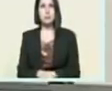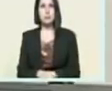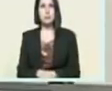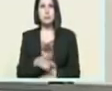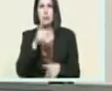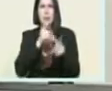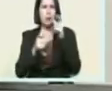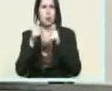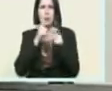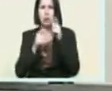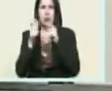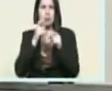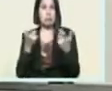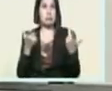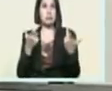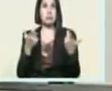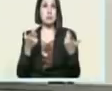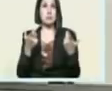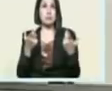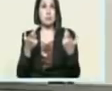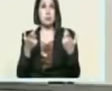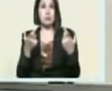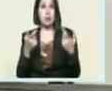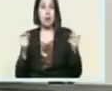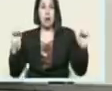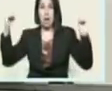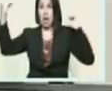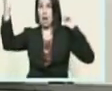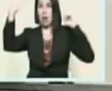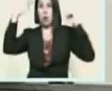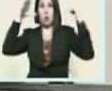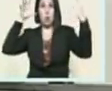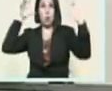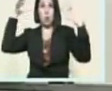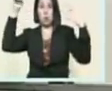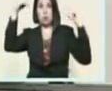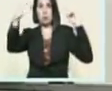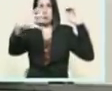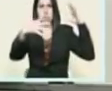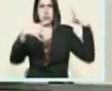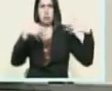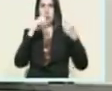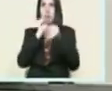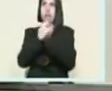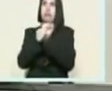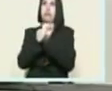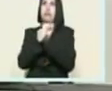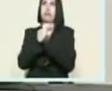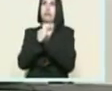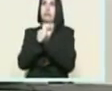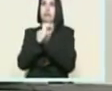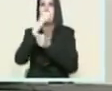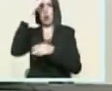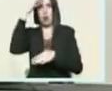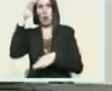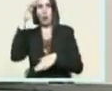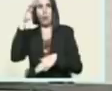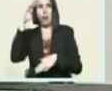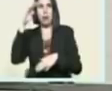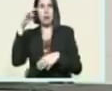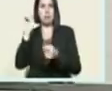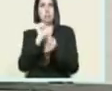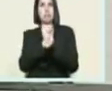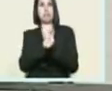Era un interrogatorio, inclusive las luces que él montó es como que yo estuviera preso en Guantánamo y